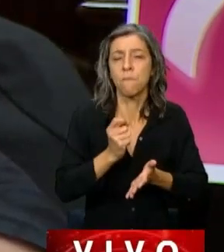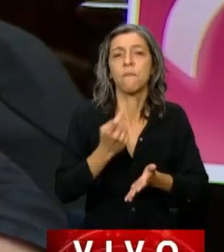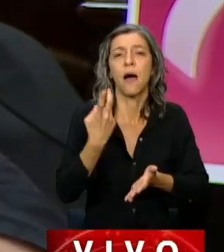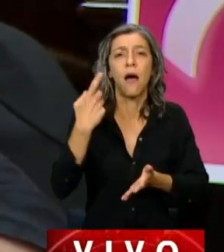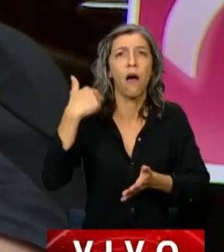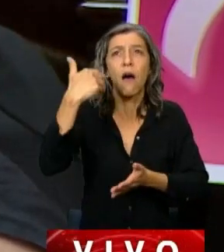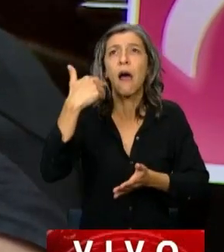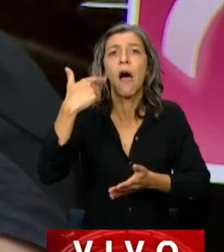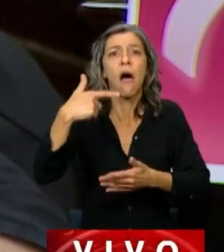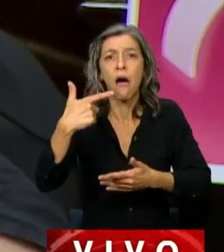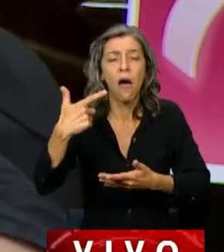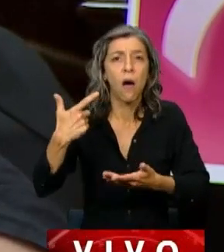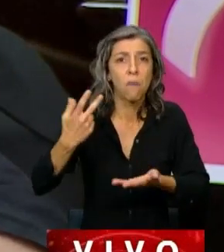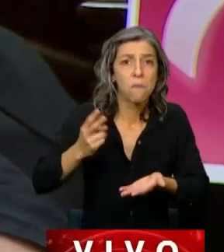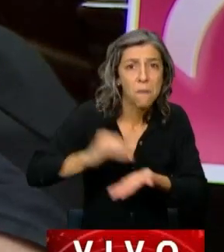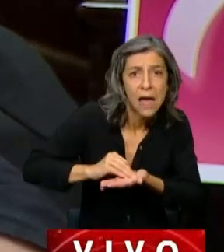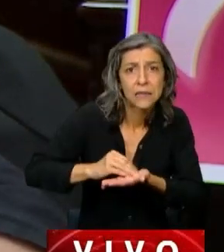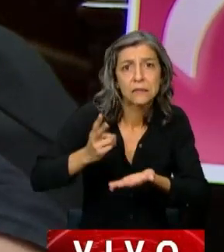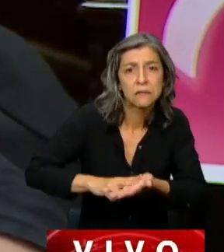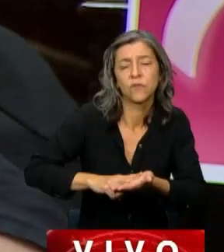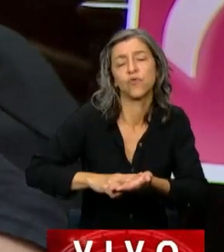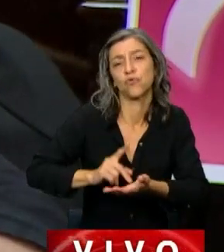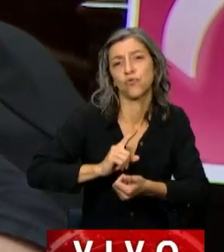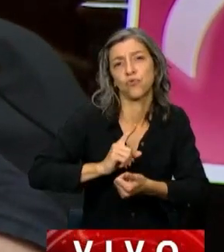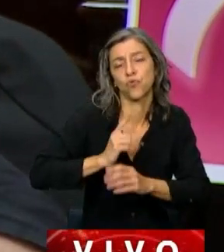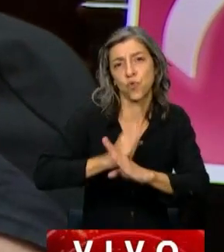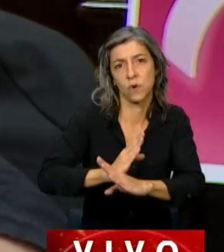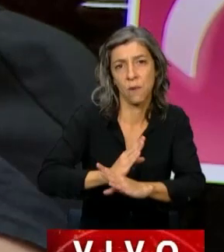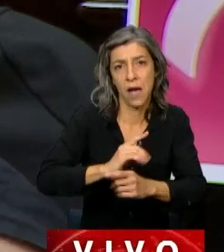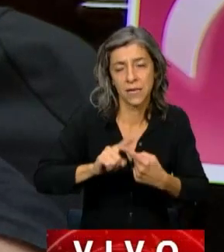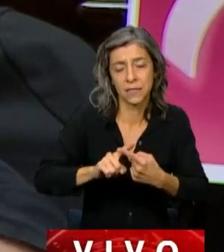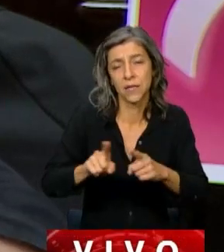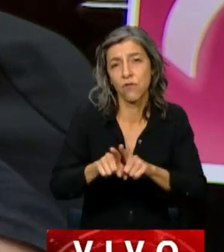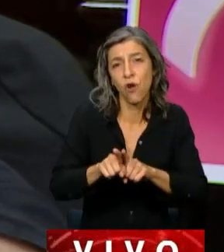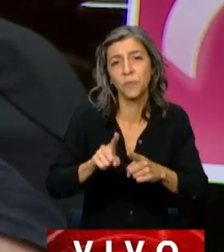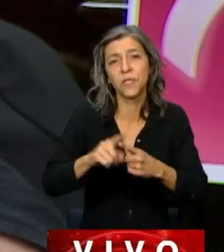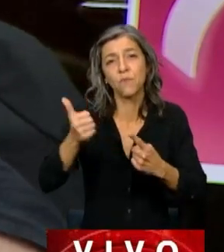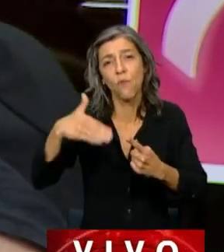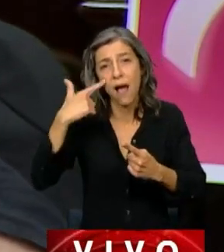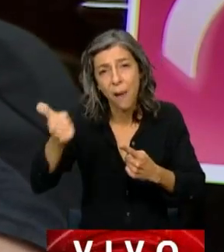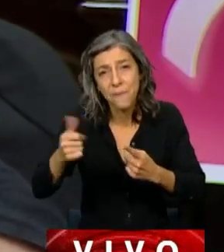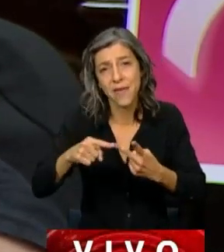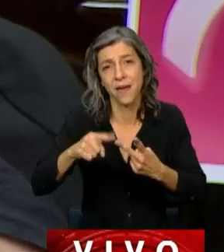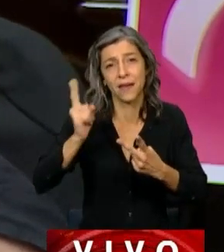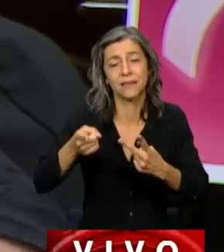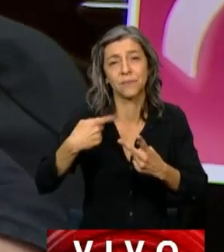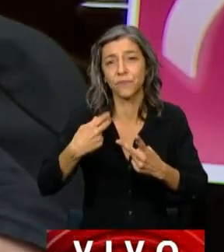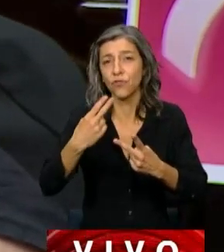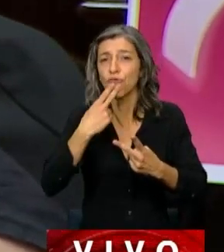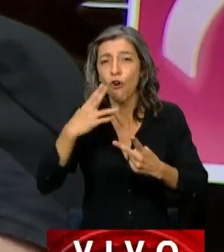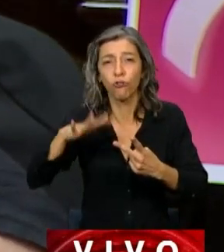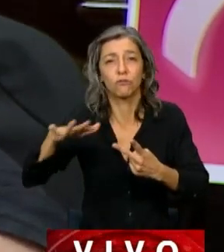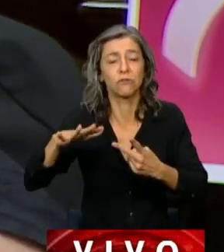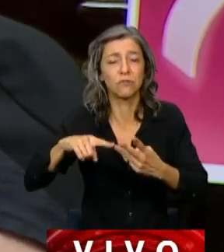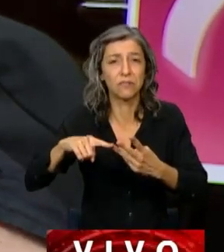Cromañón, Amia y la tragedia de Once son tres hechos que el destino o la